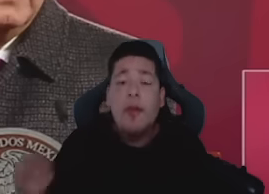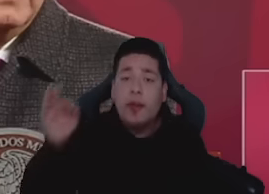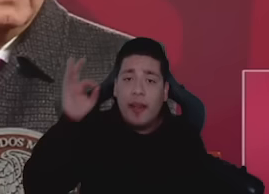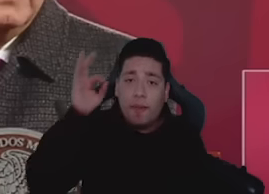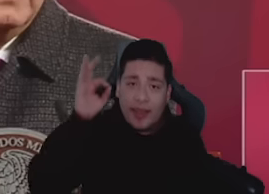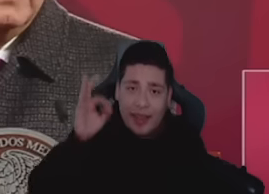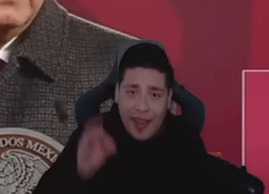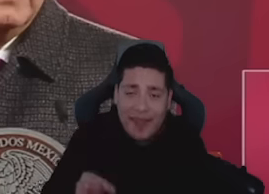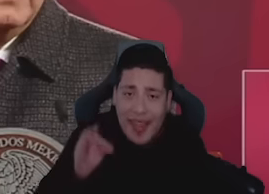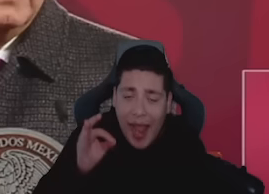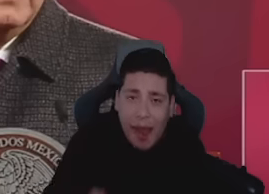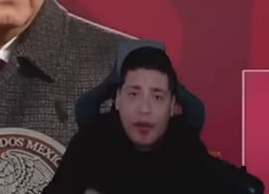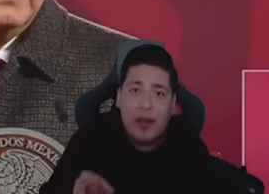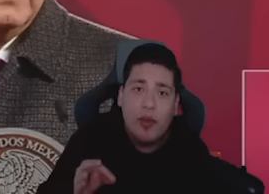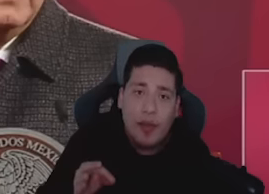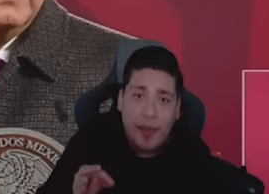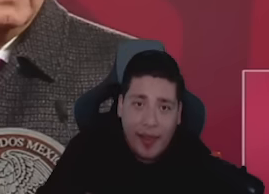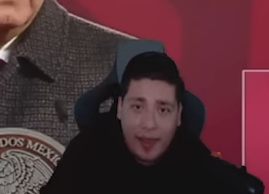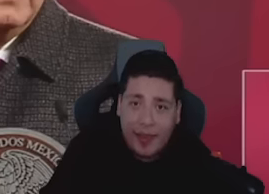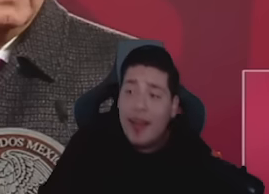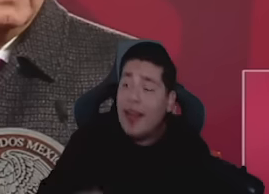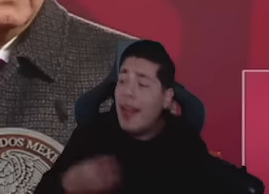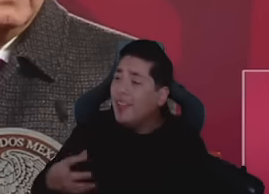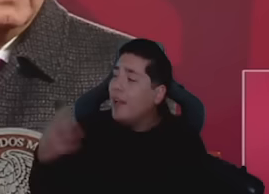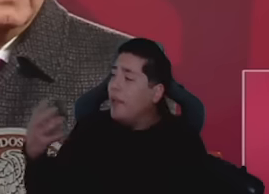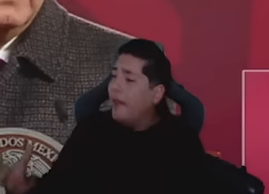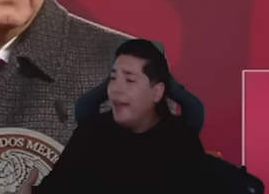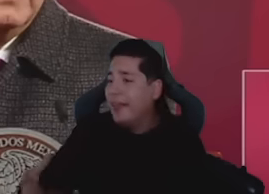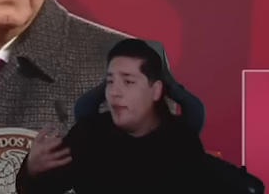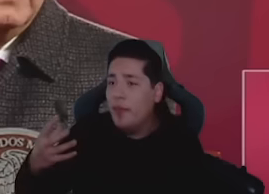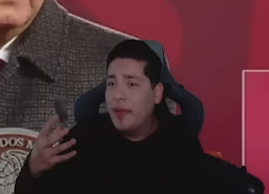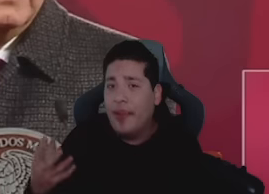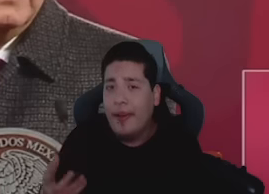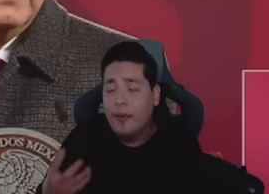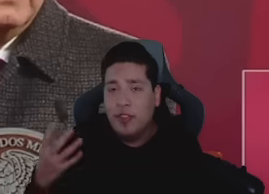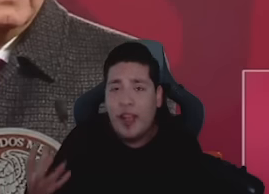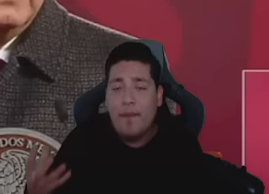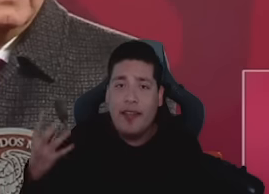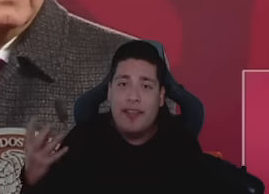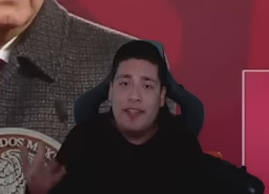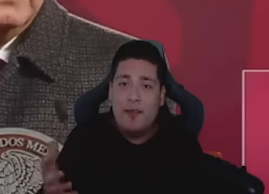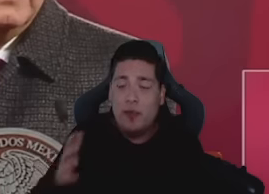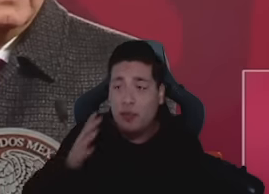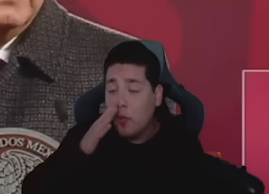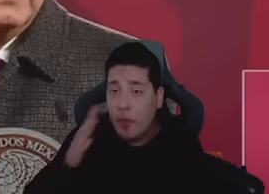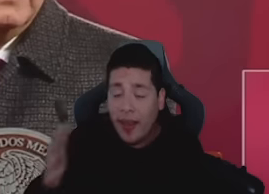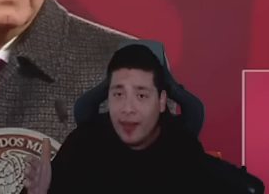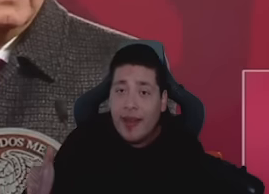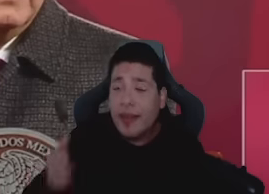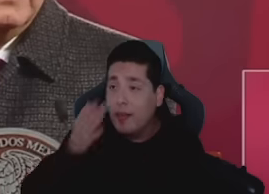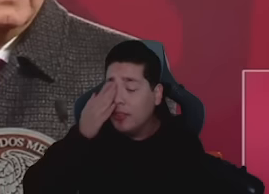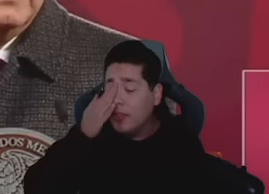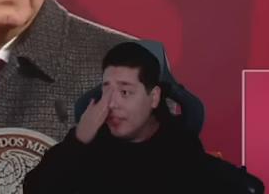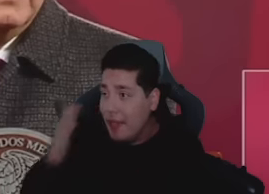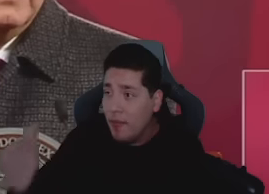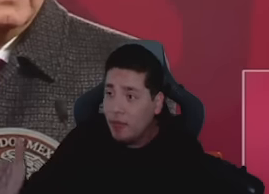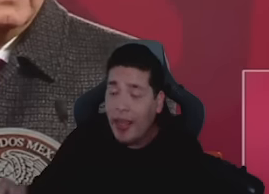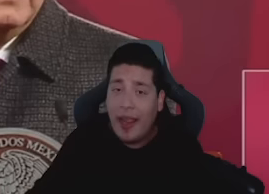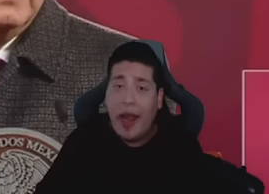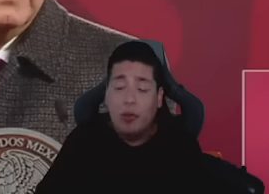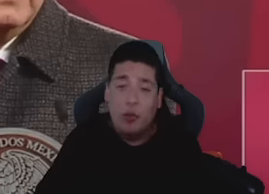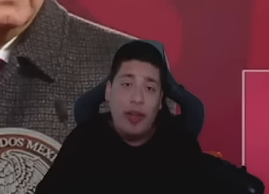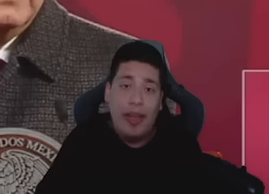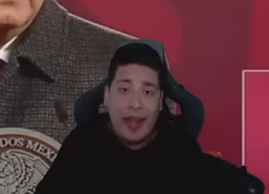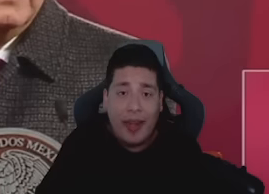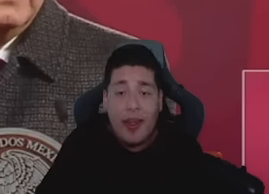contrario porque el presidente habla con la verdad Esa verdad que los mexicanos siempre quisimos no ver que nos quisimos